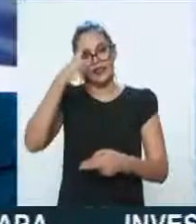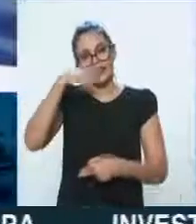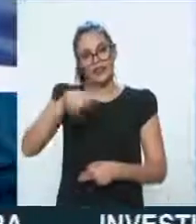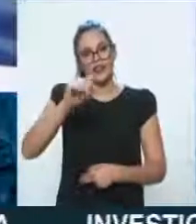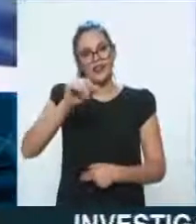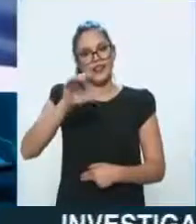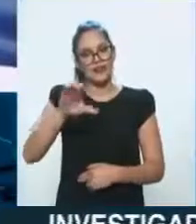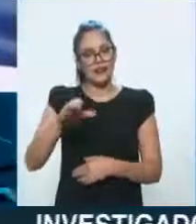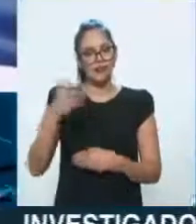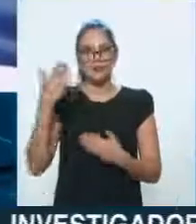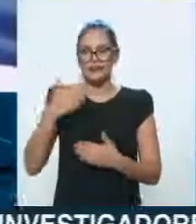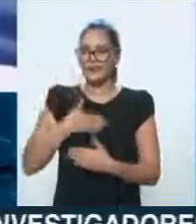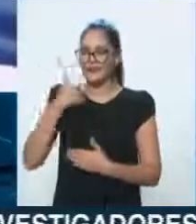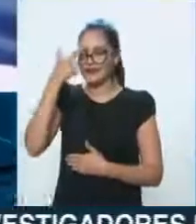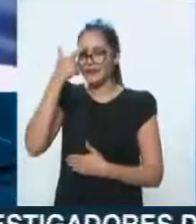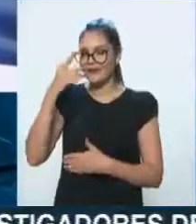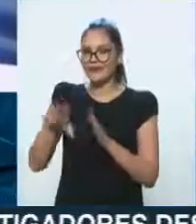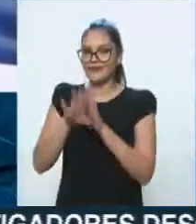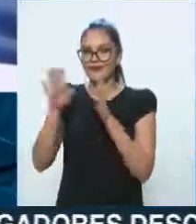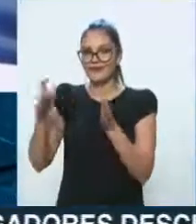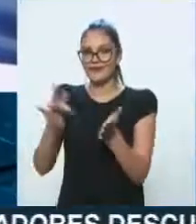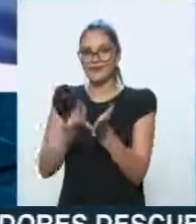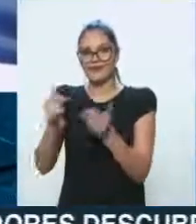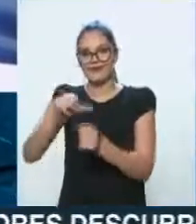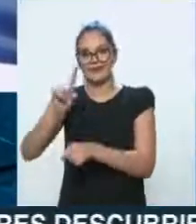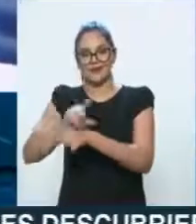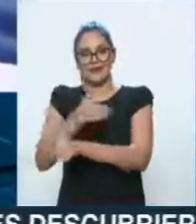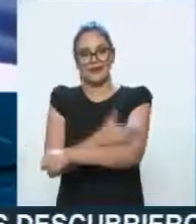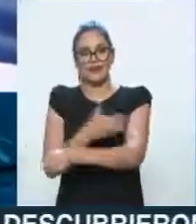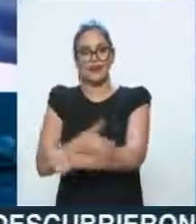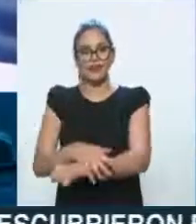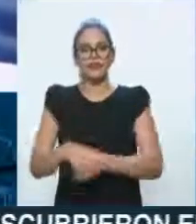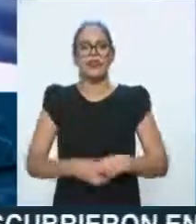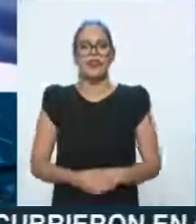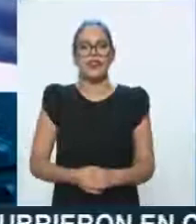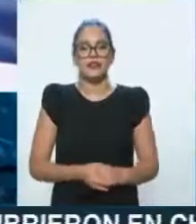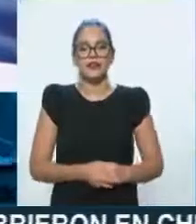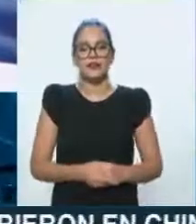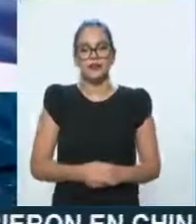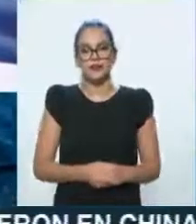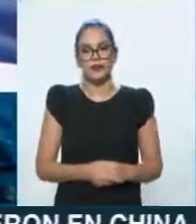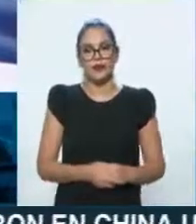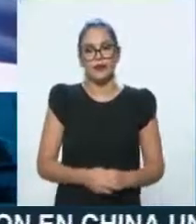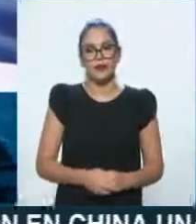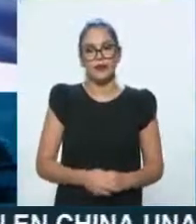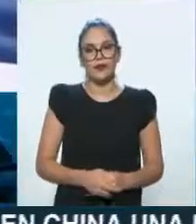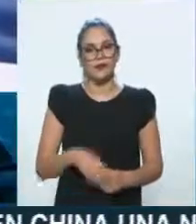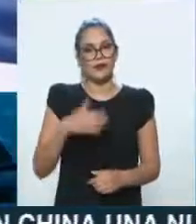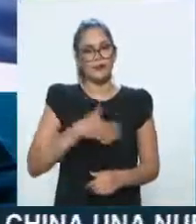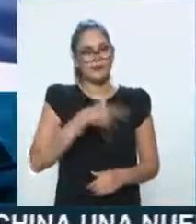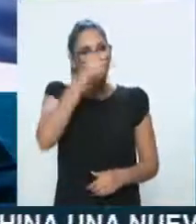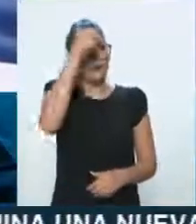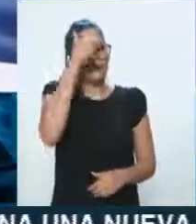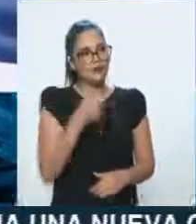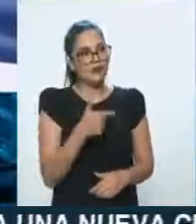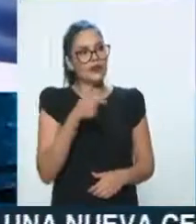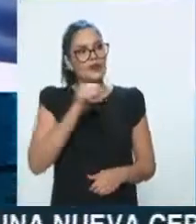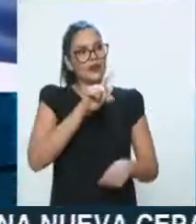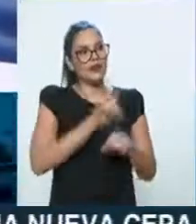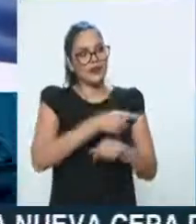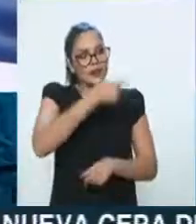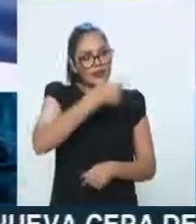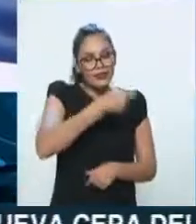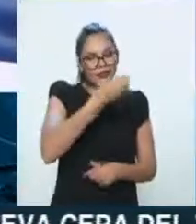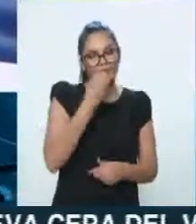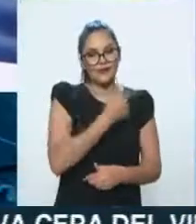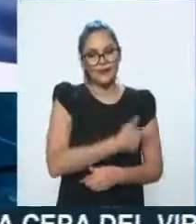Kenneth, muy buenas noches, gracias por acompañarnos, ¿cómo está? Muy buenas noches, me da muchísimo gusto estar con ustedes el día de hoy. Un